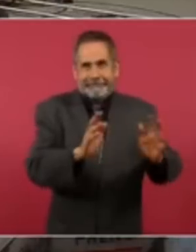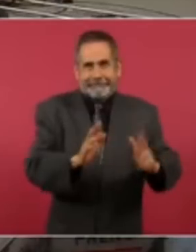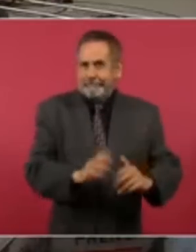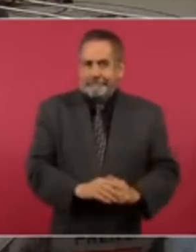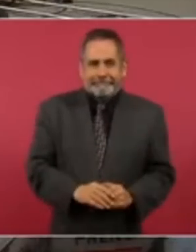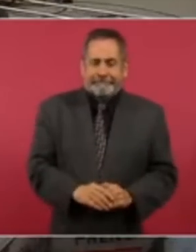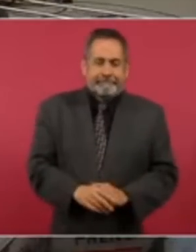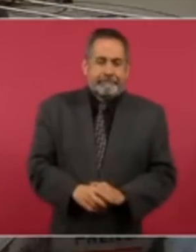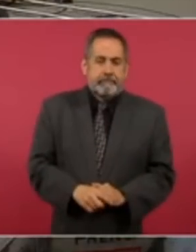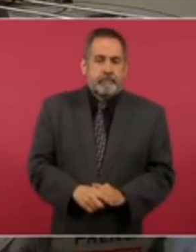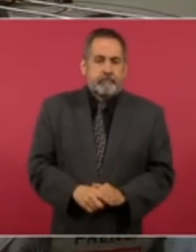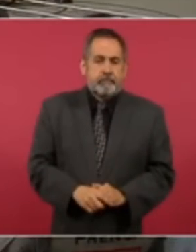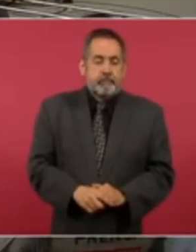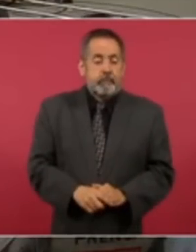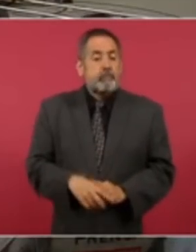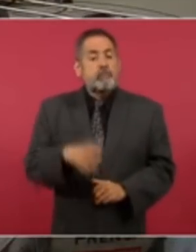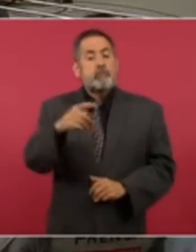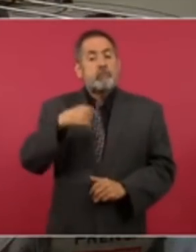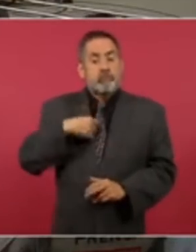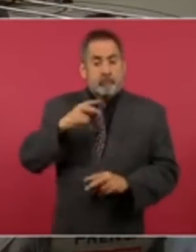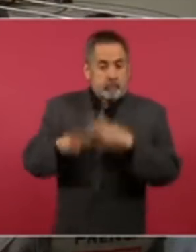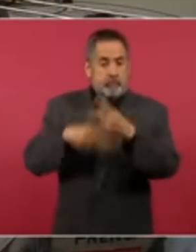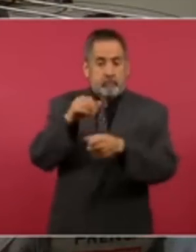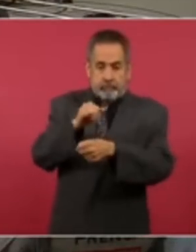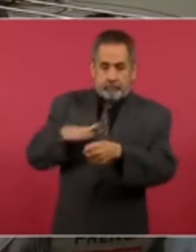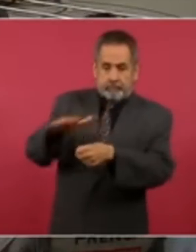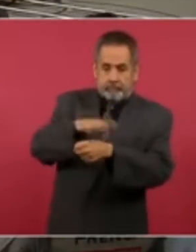De gira. Voy precisamente al Istmo.